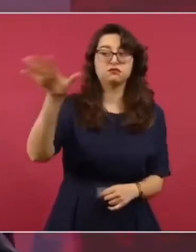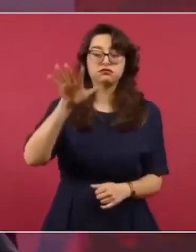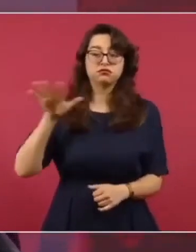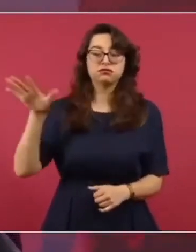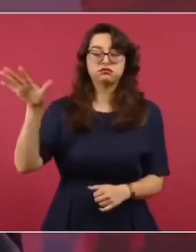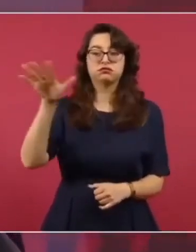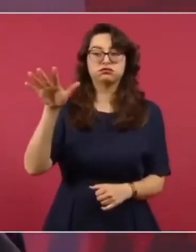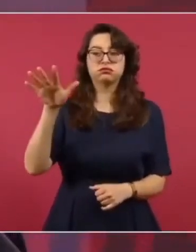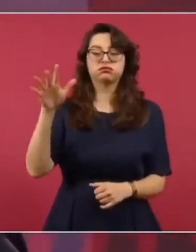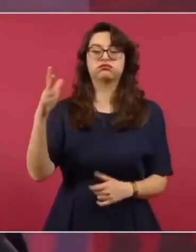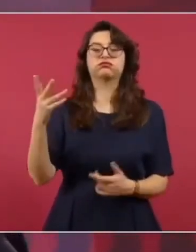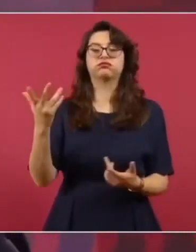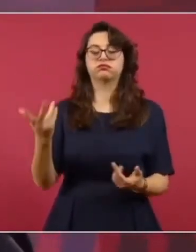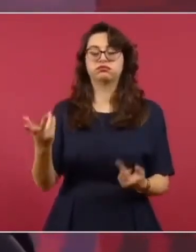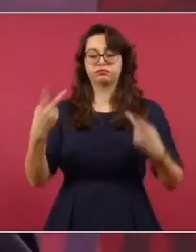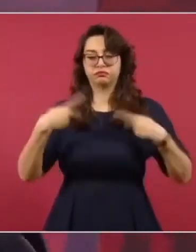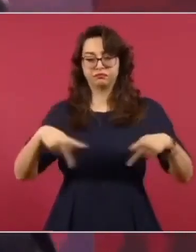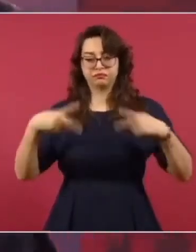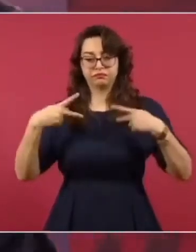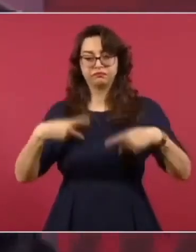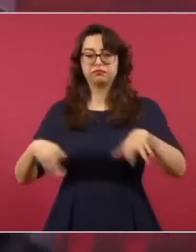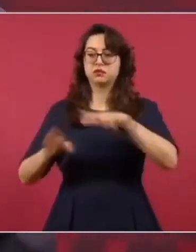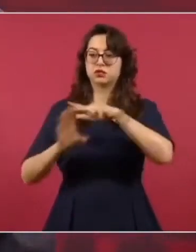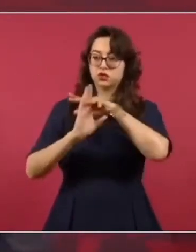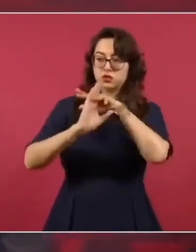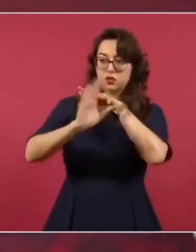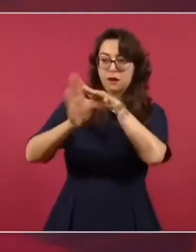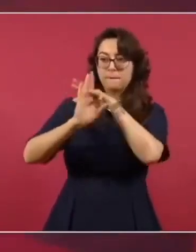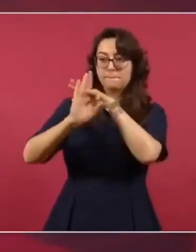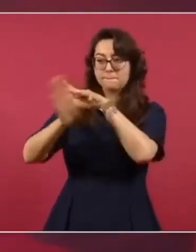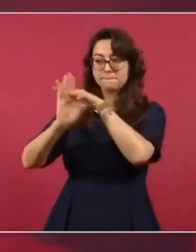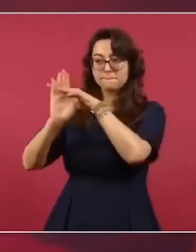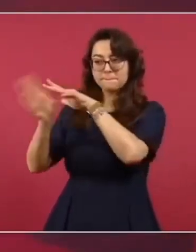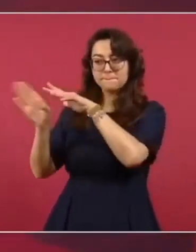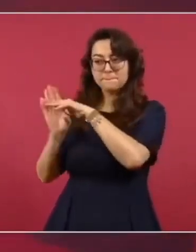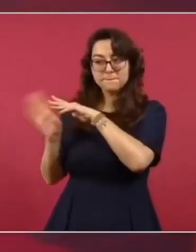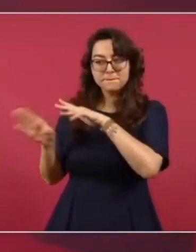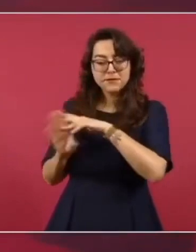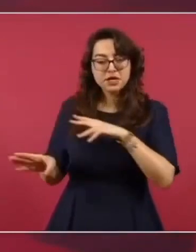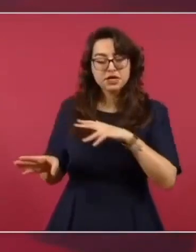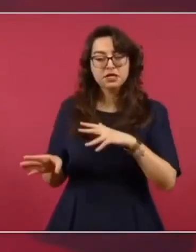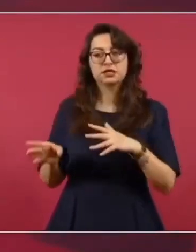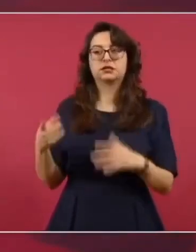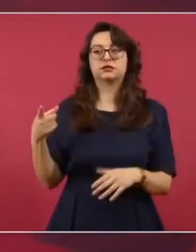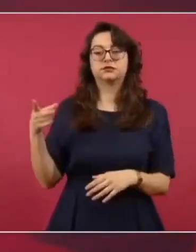son originarios los migrantes que